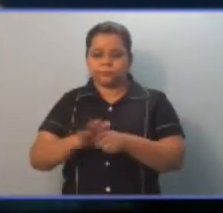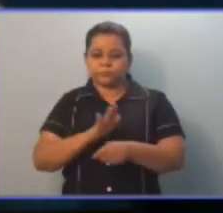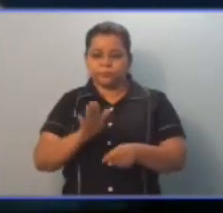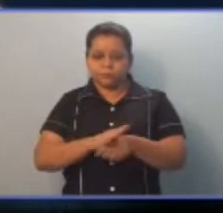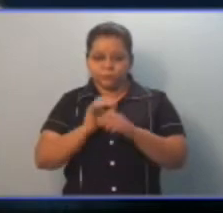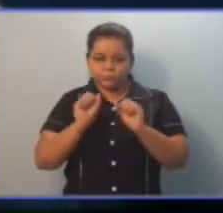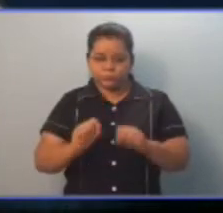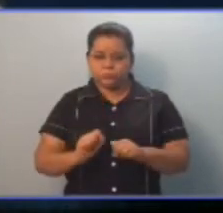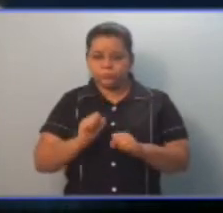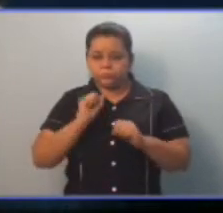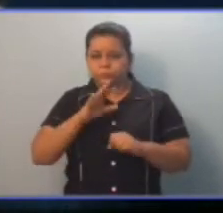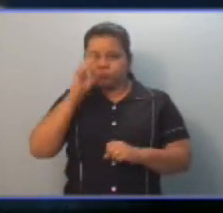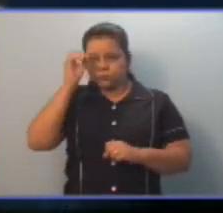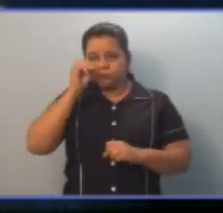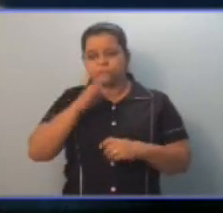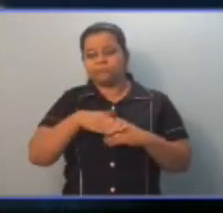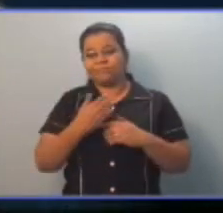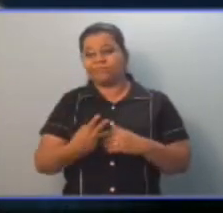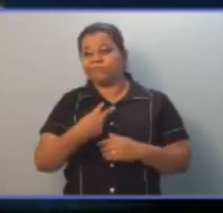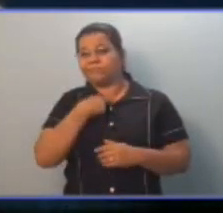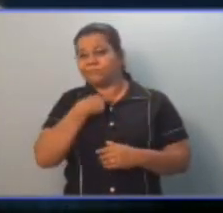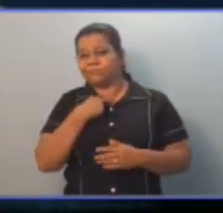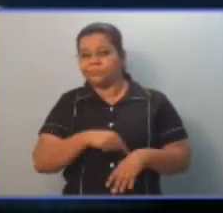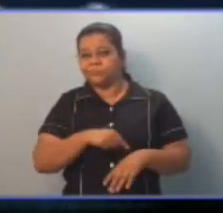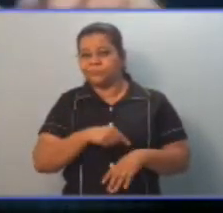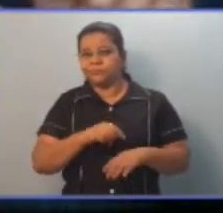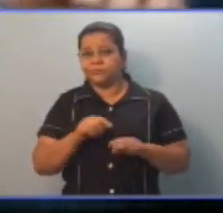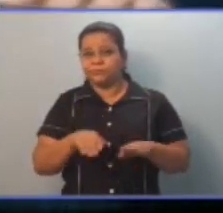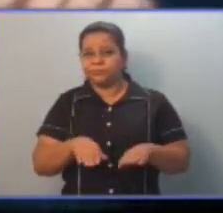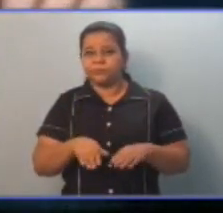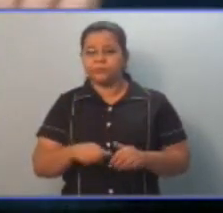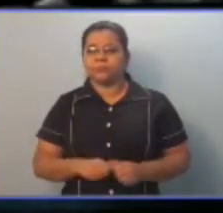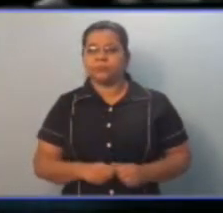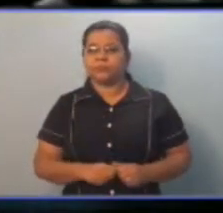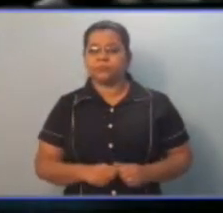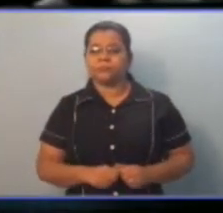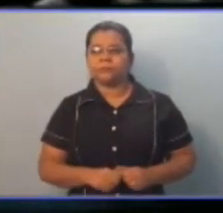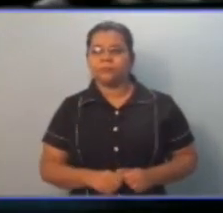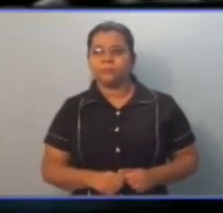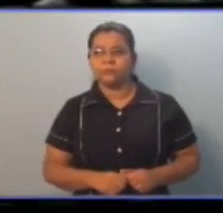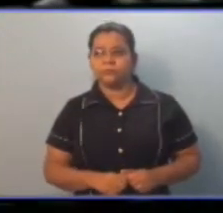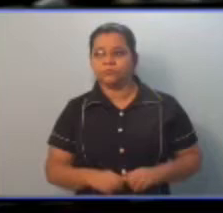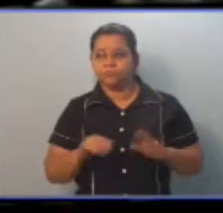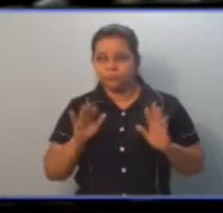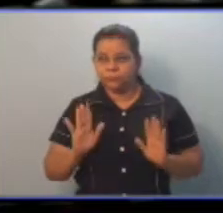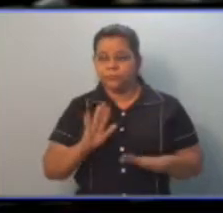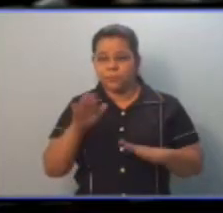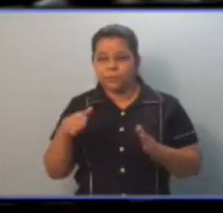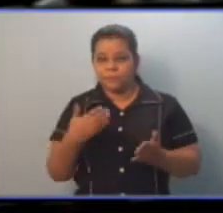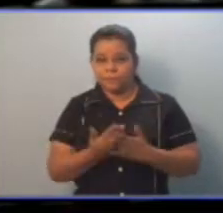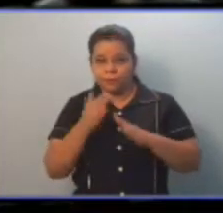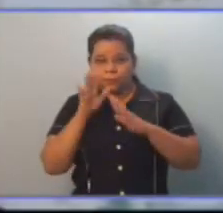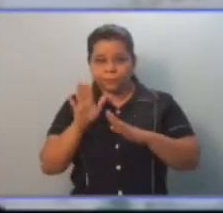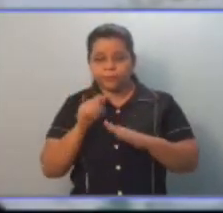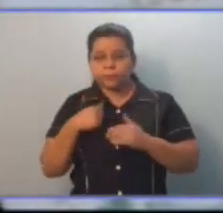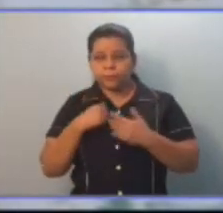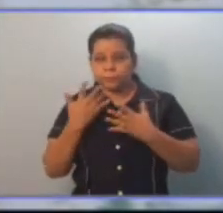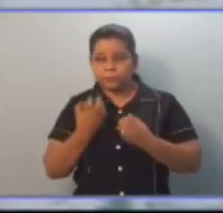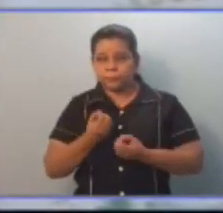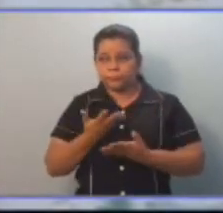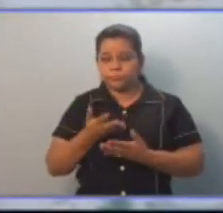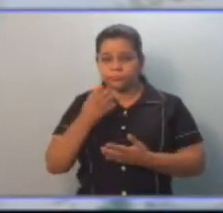fallo, porque creo que el tiempo no nos da. Muchísimas gracias. Muy bien, con el debido respeto voy a